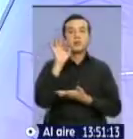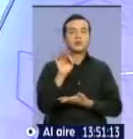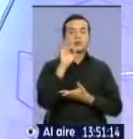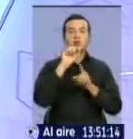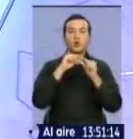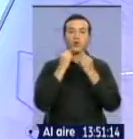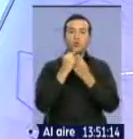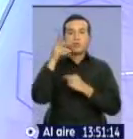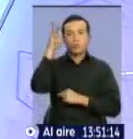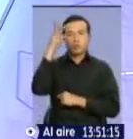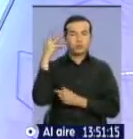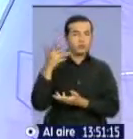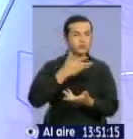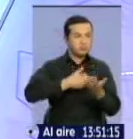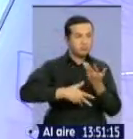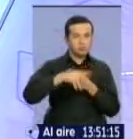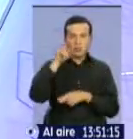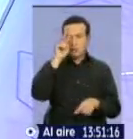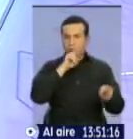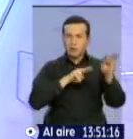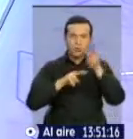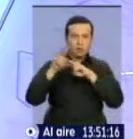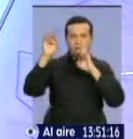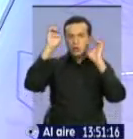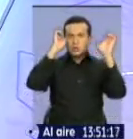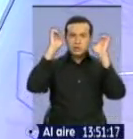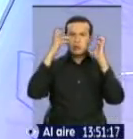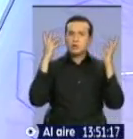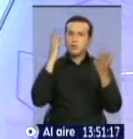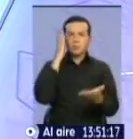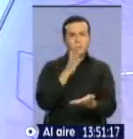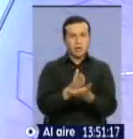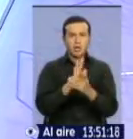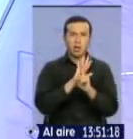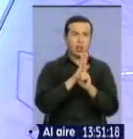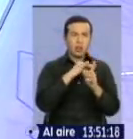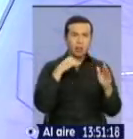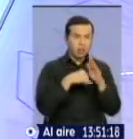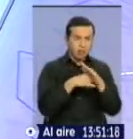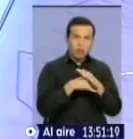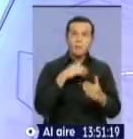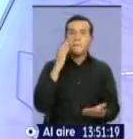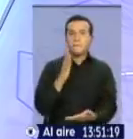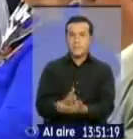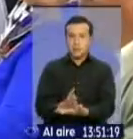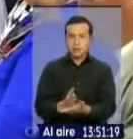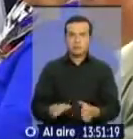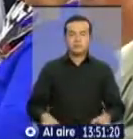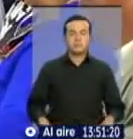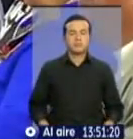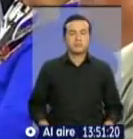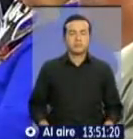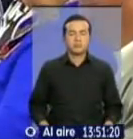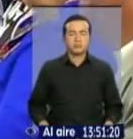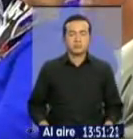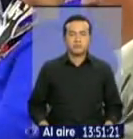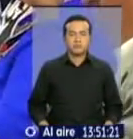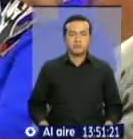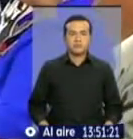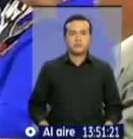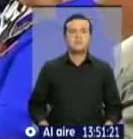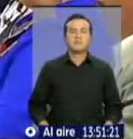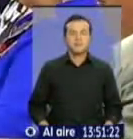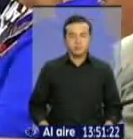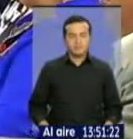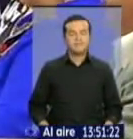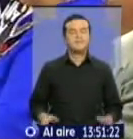red de maestros con el fin de evaluar estrategias que frenen el abuso sexual infantil. Estamos justamente para